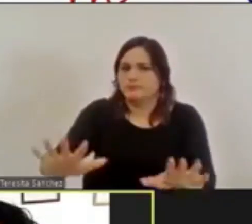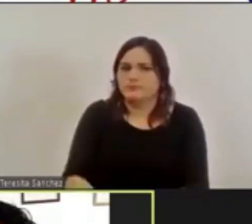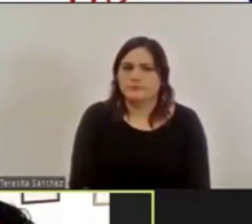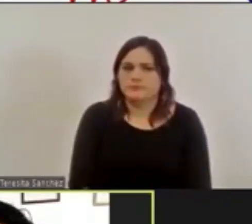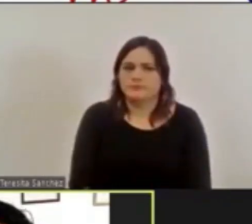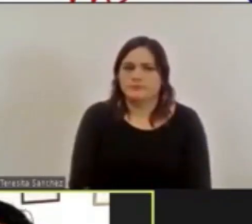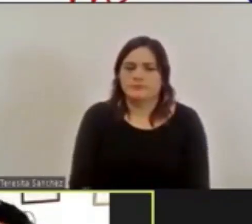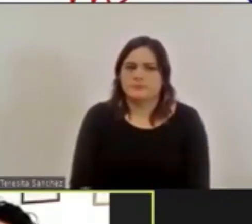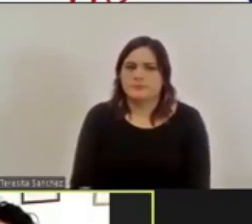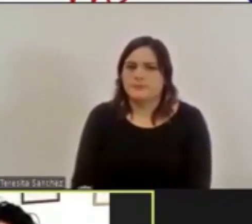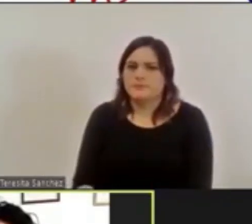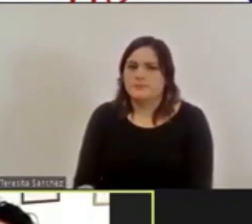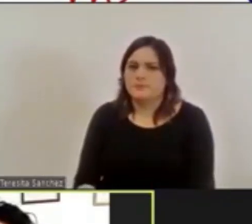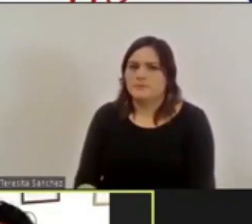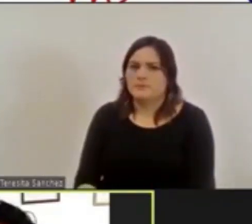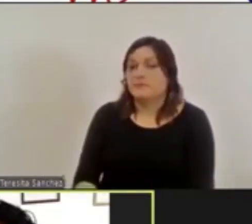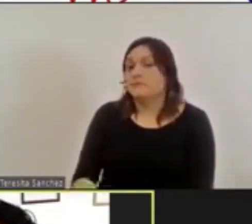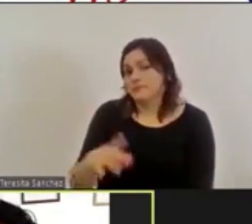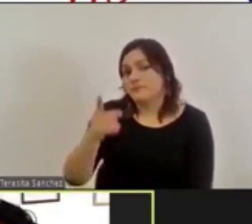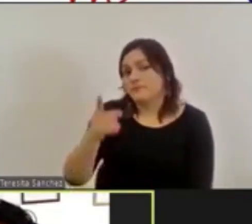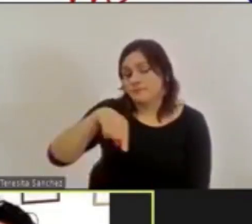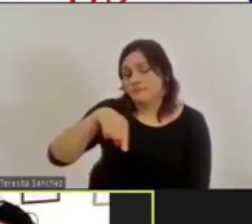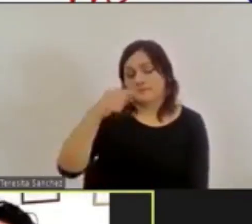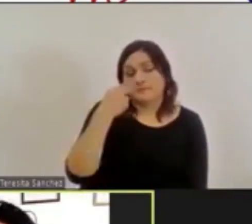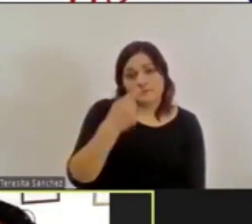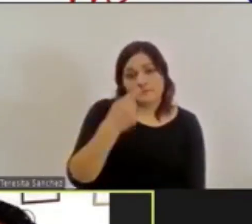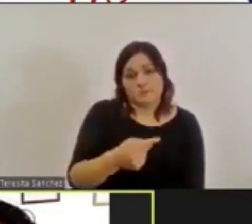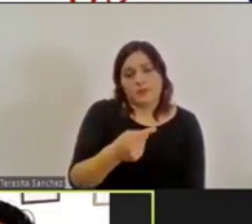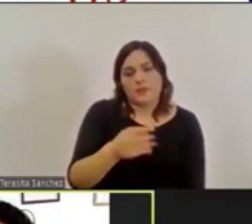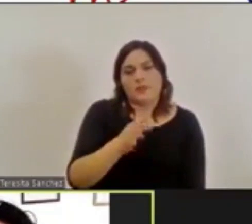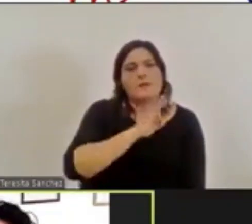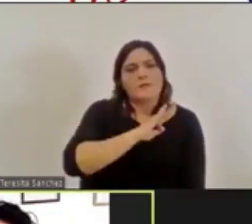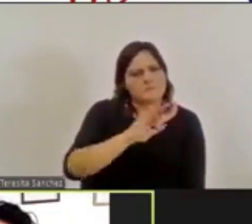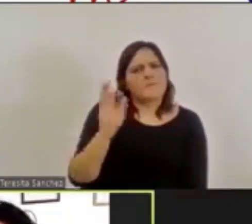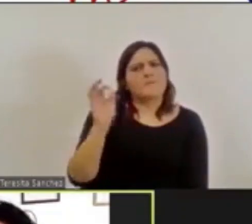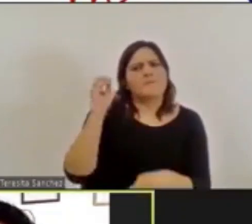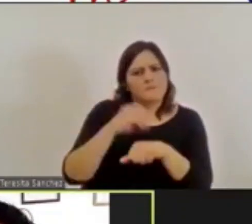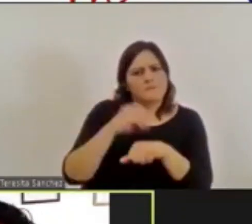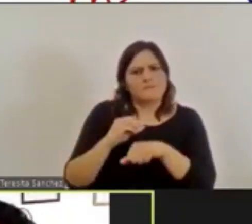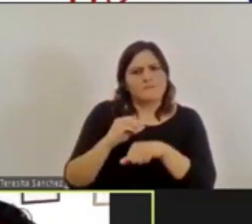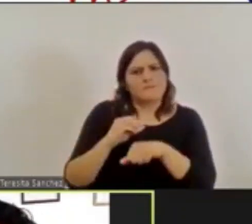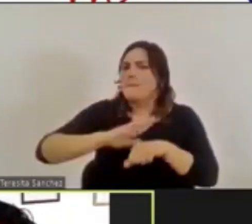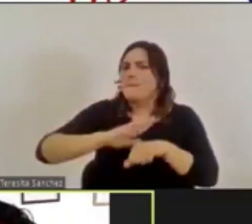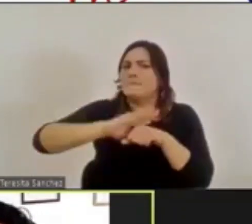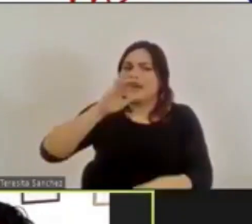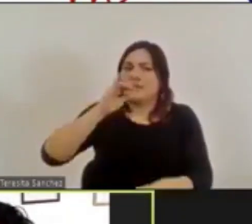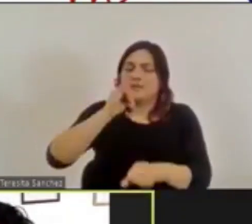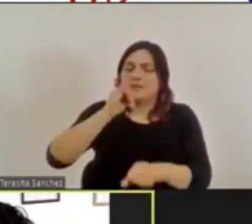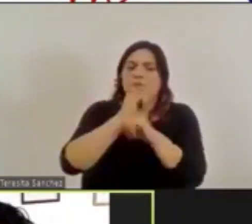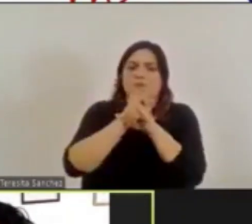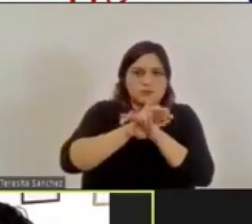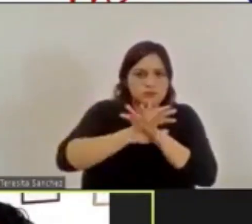Entonces, como ves, vamos ahí teniendo más auge con todo lo que estamos haciendo en